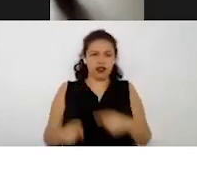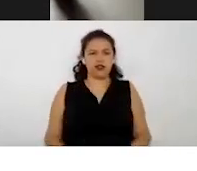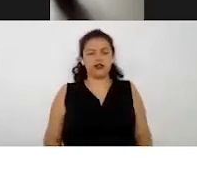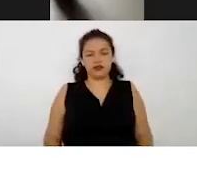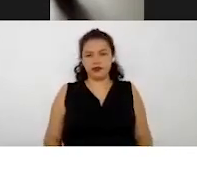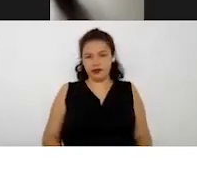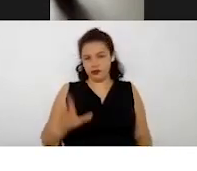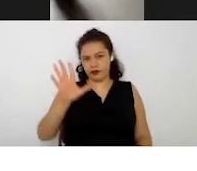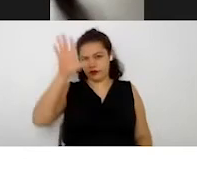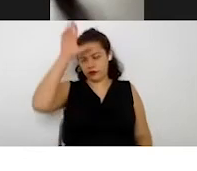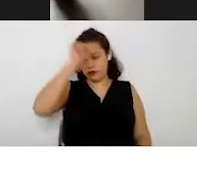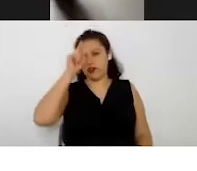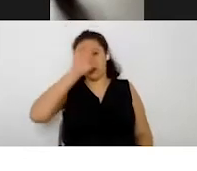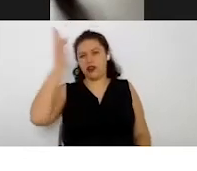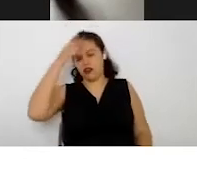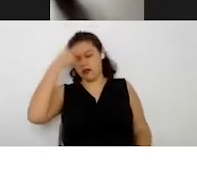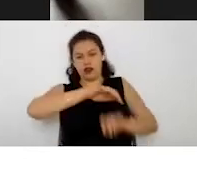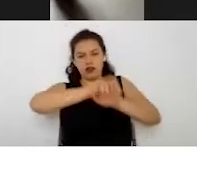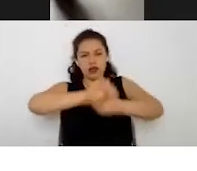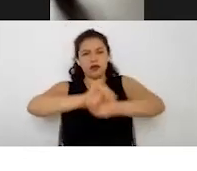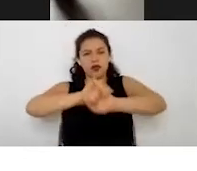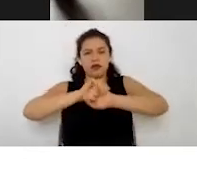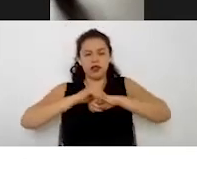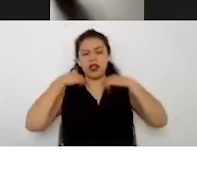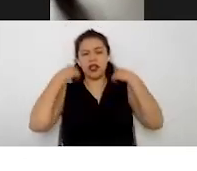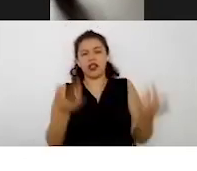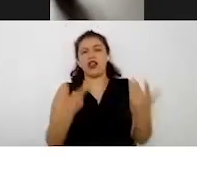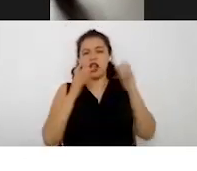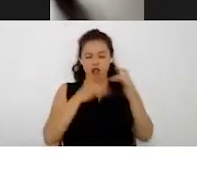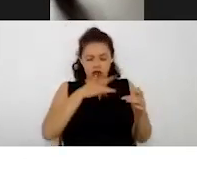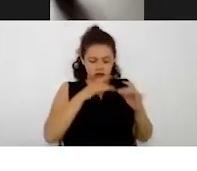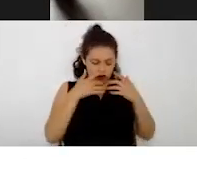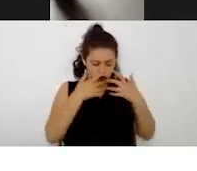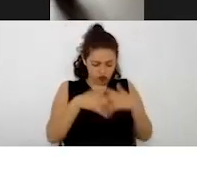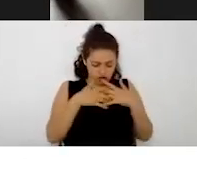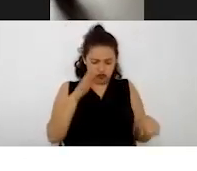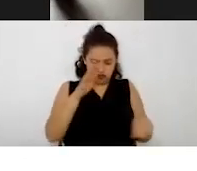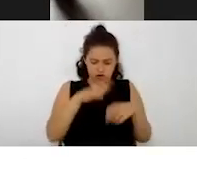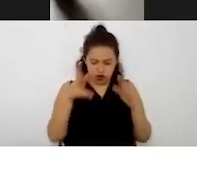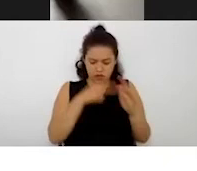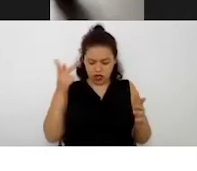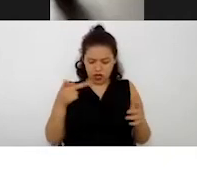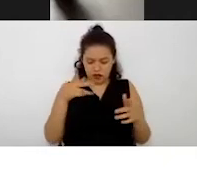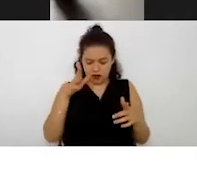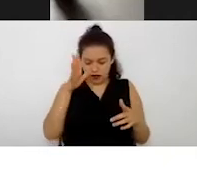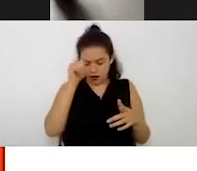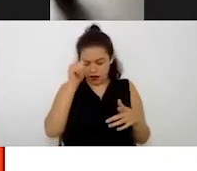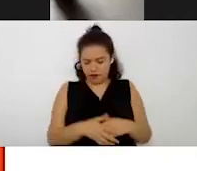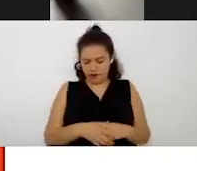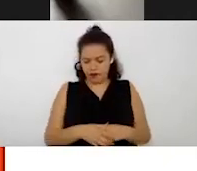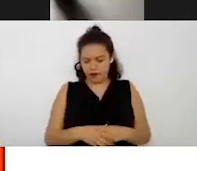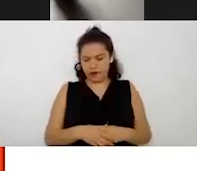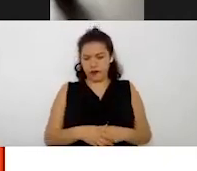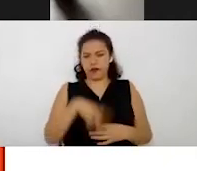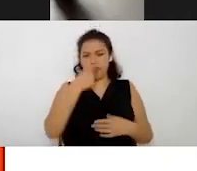Recordemos que lo que buscamos con las compresiones es hacer funcionar el corazón. ¿Ok? Entonces es una fuerza